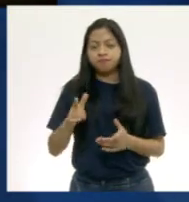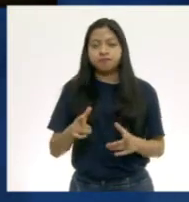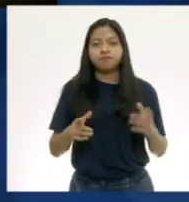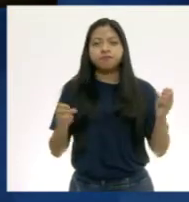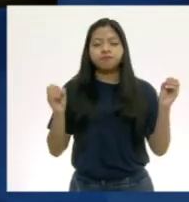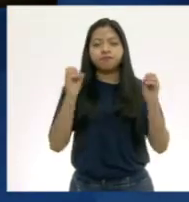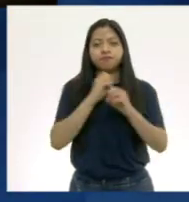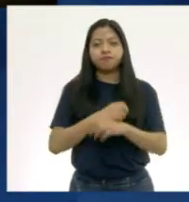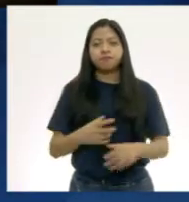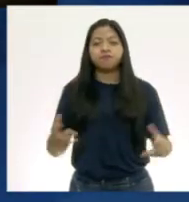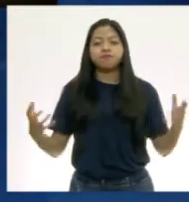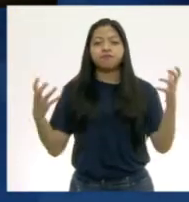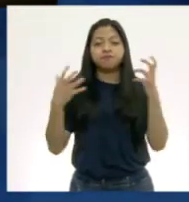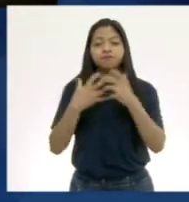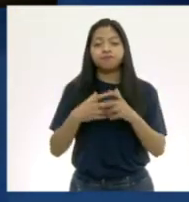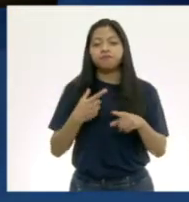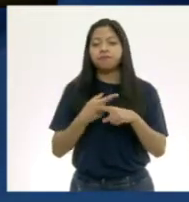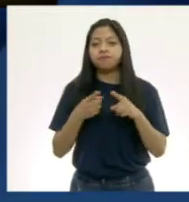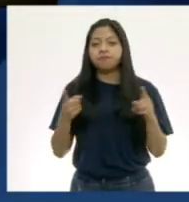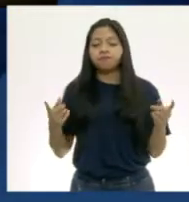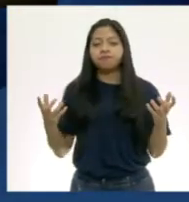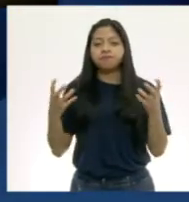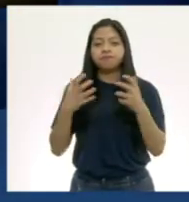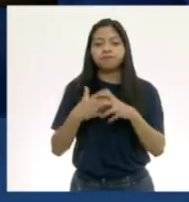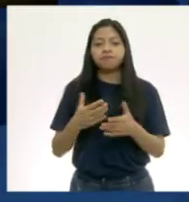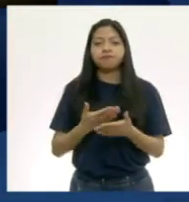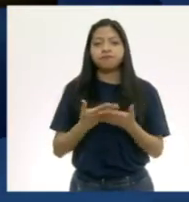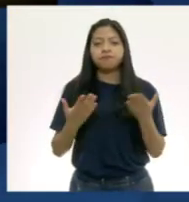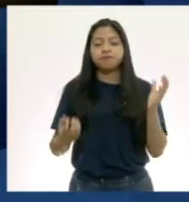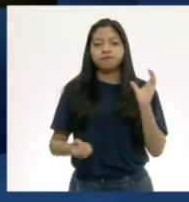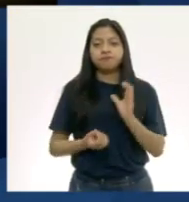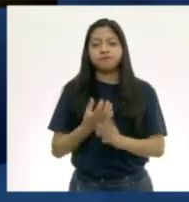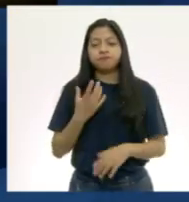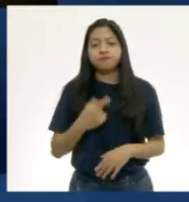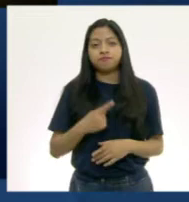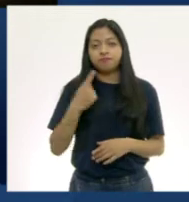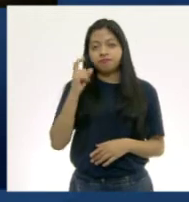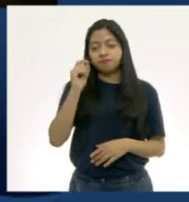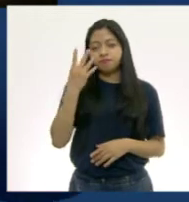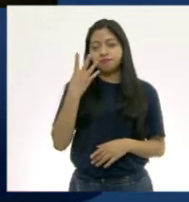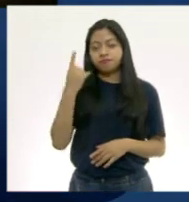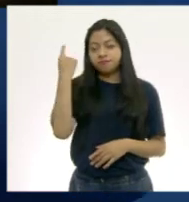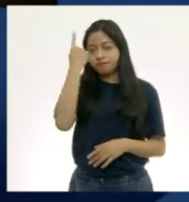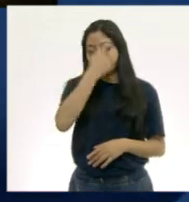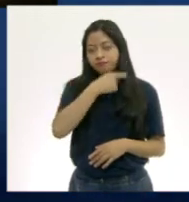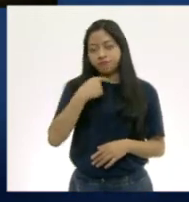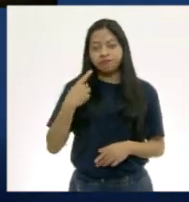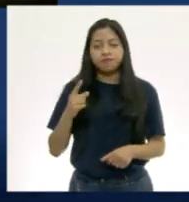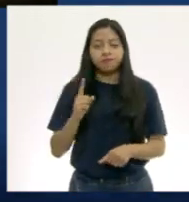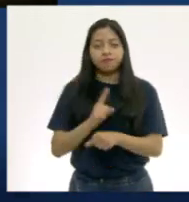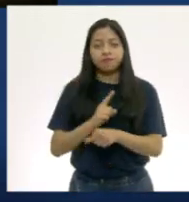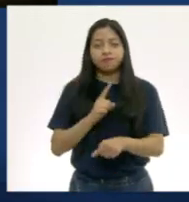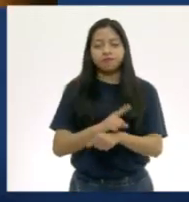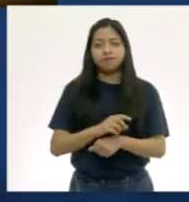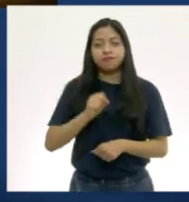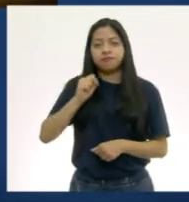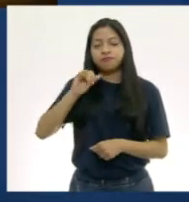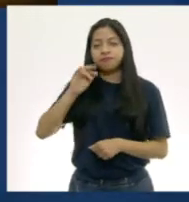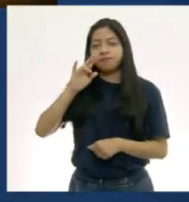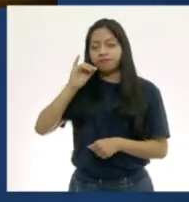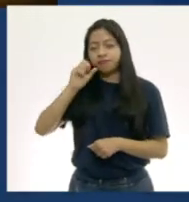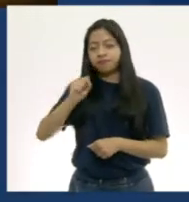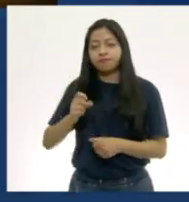factores opuestos, que explica la renovación de las 24 horas del ciclo diario. Osiris, como dios del más